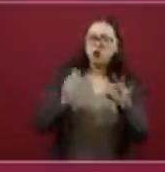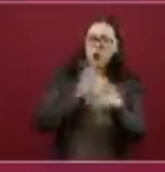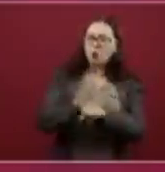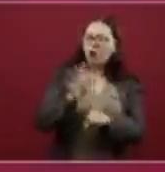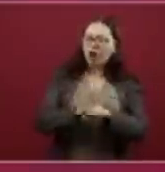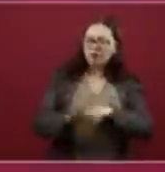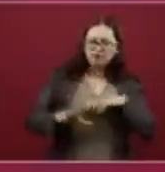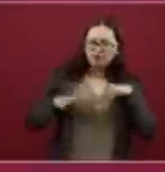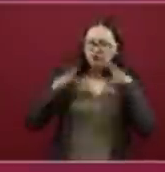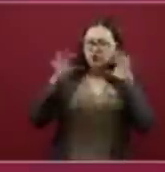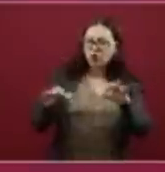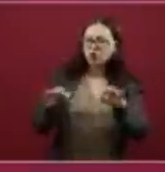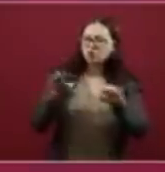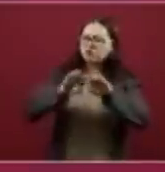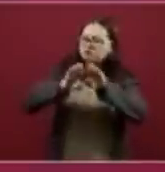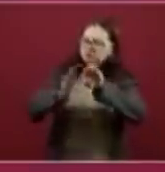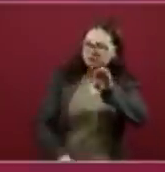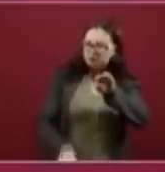México.